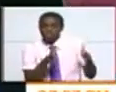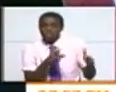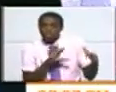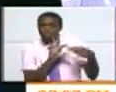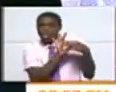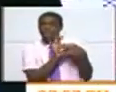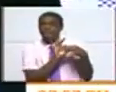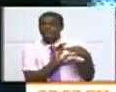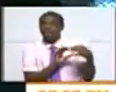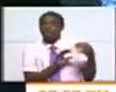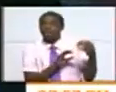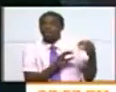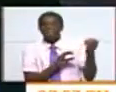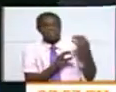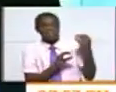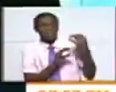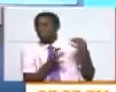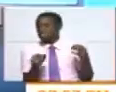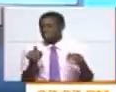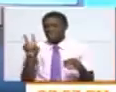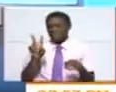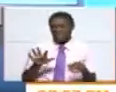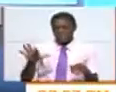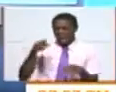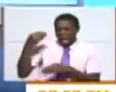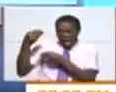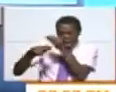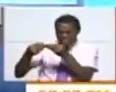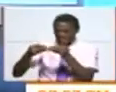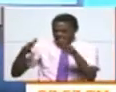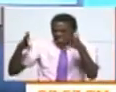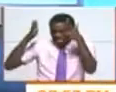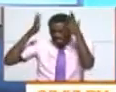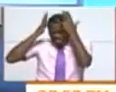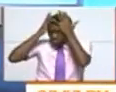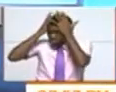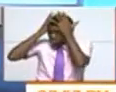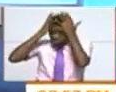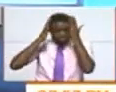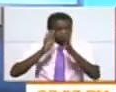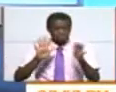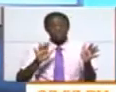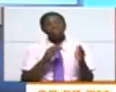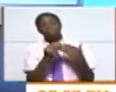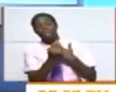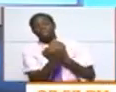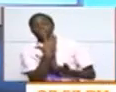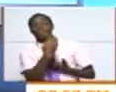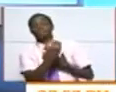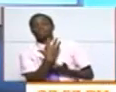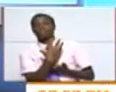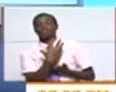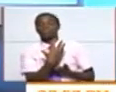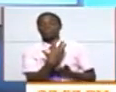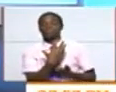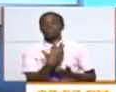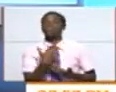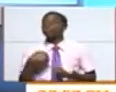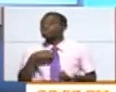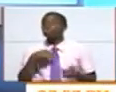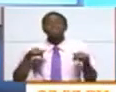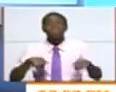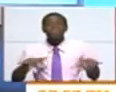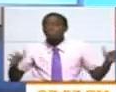Lo que se le está haciendo a Venezuela no tiene nombre. E insisto, esto lo podemos solucionar entre